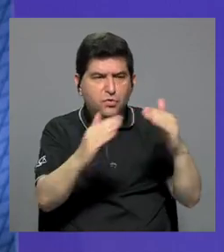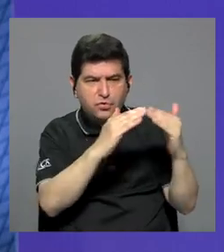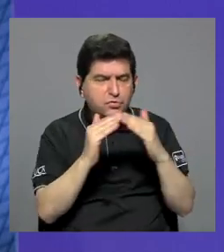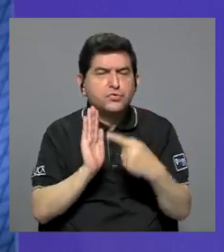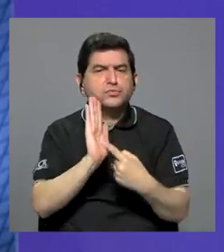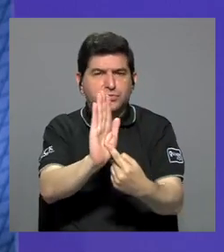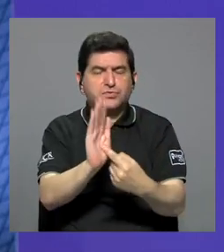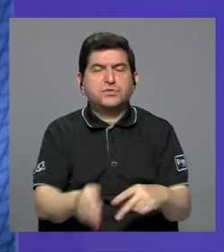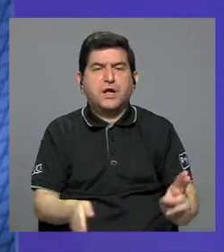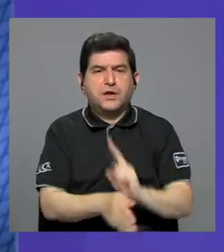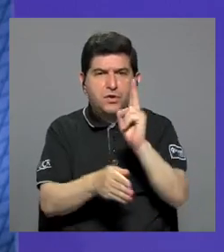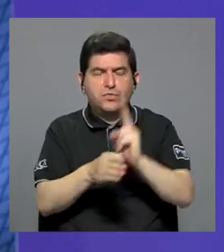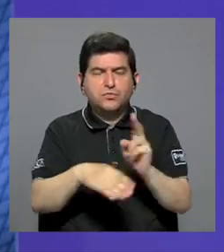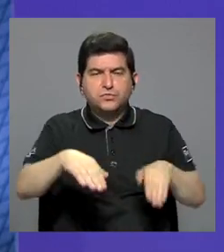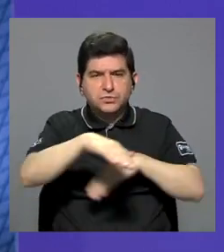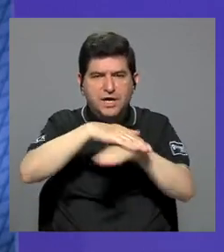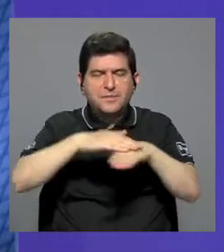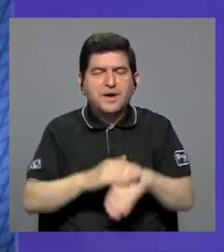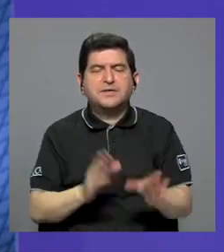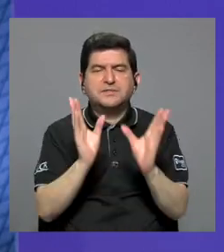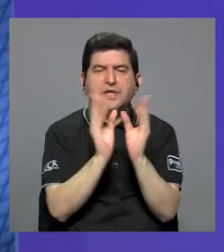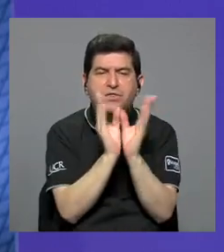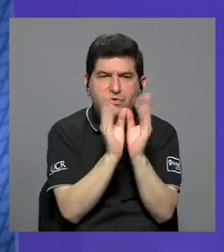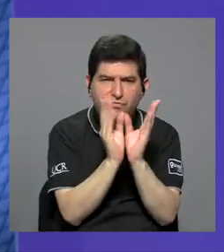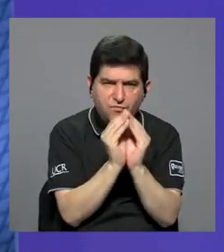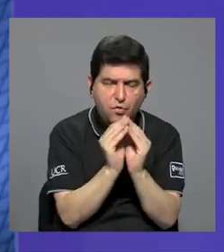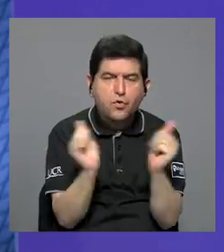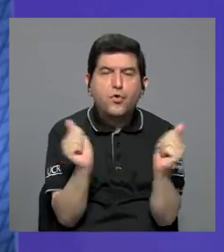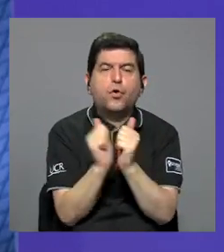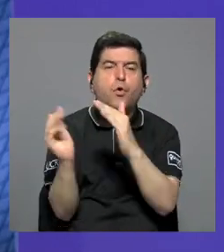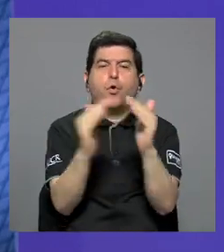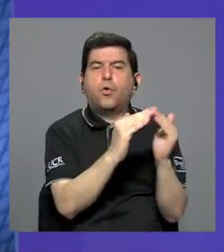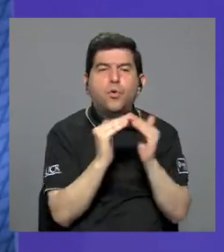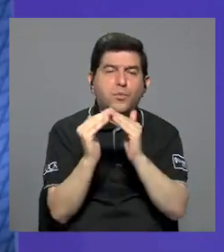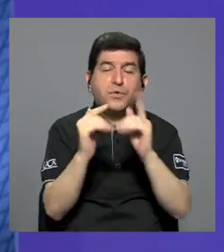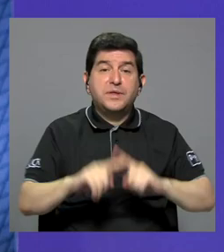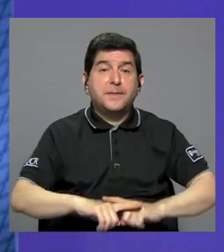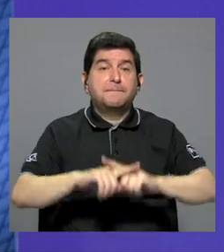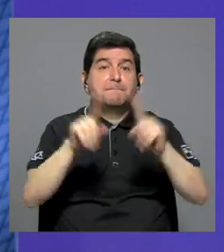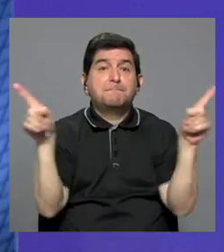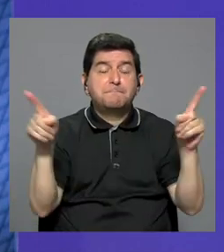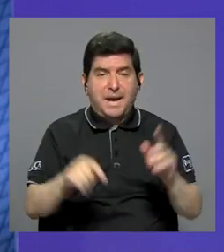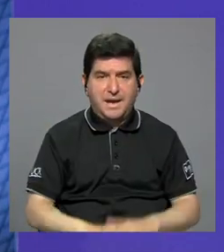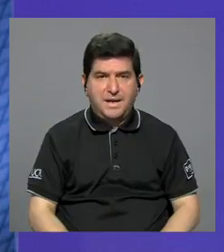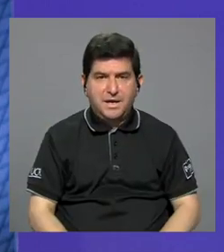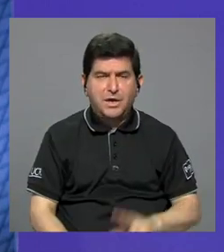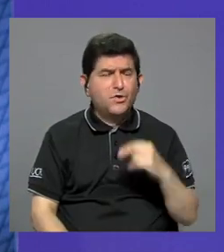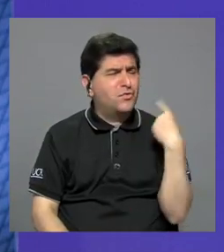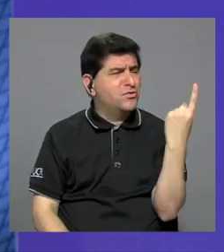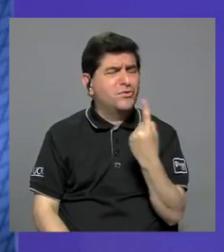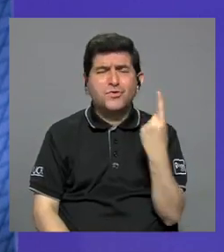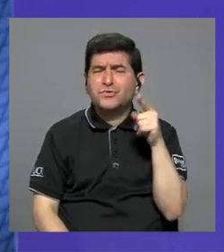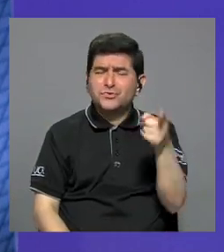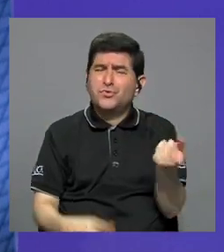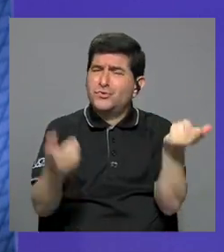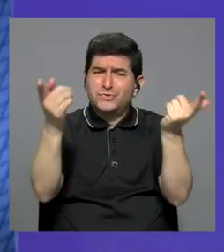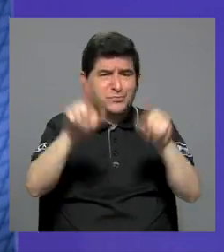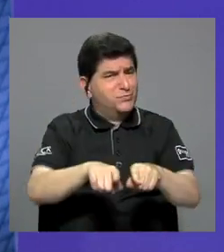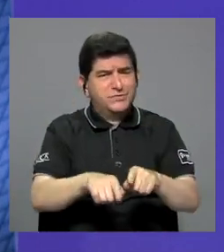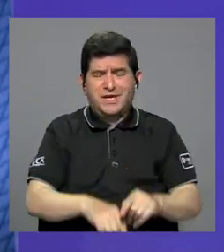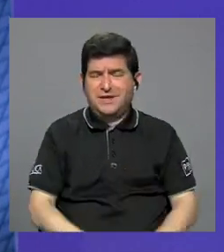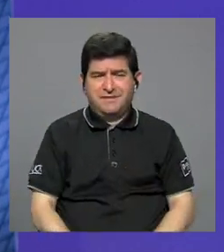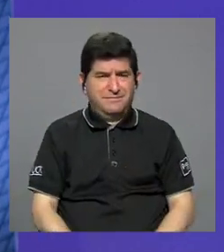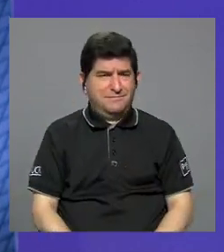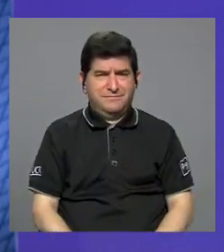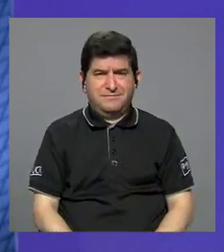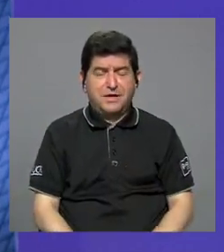para poder utilizarla como base para foros con la comunidad, pero sin embargo no es lo único que pasa en la novela.